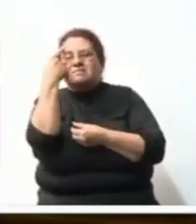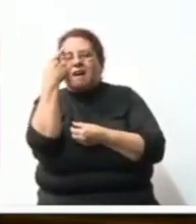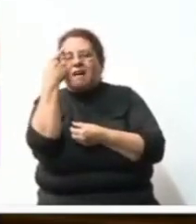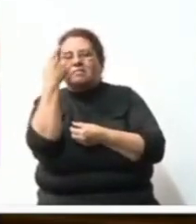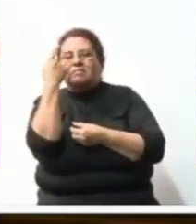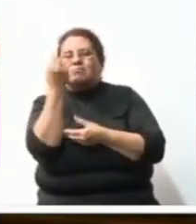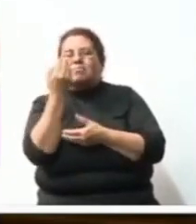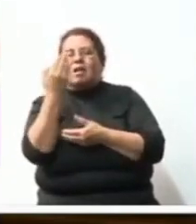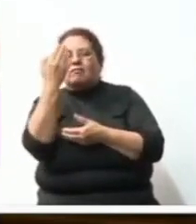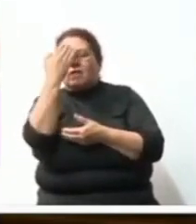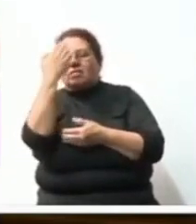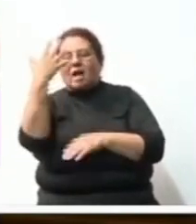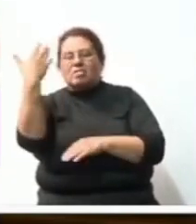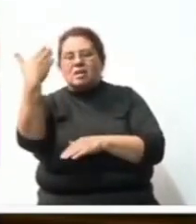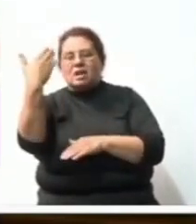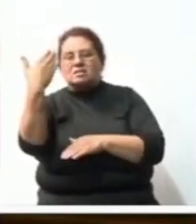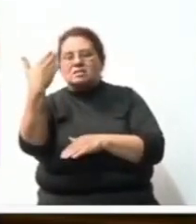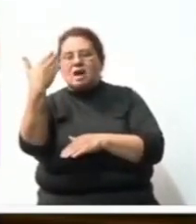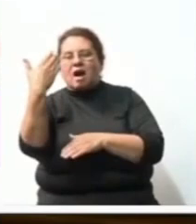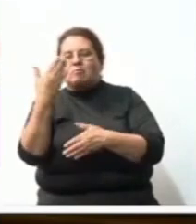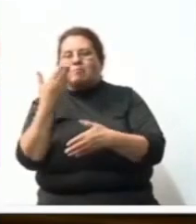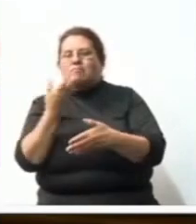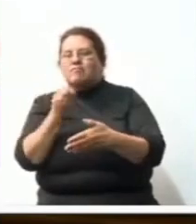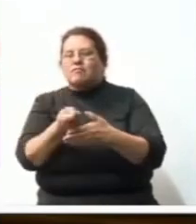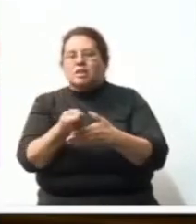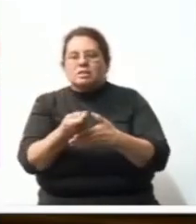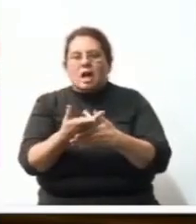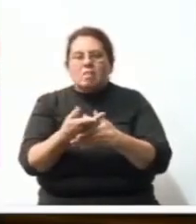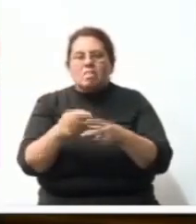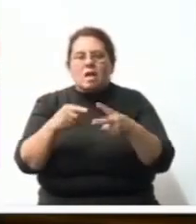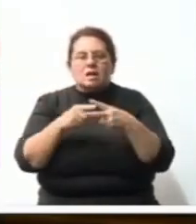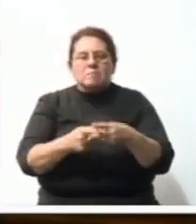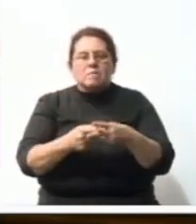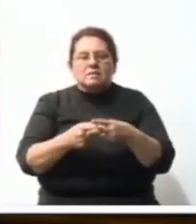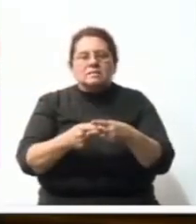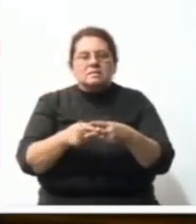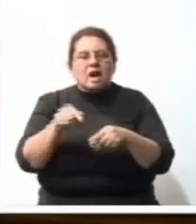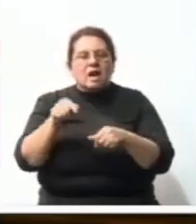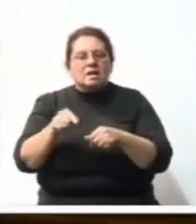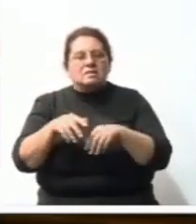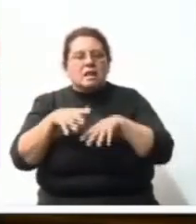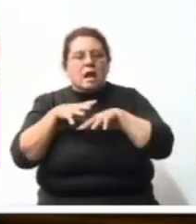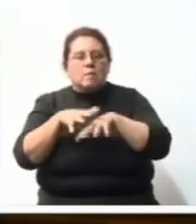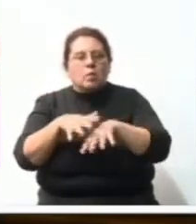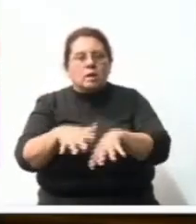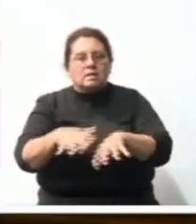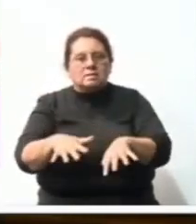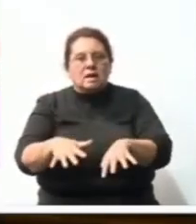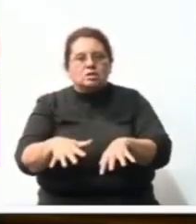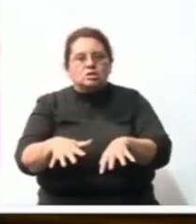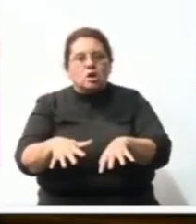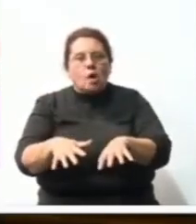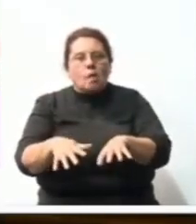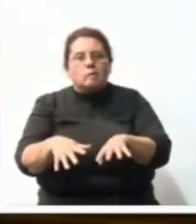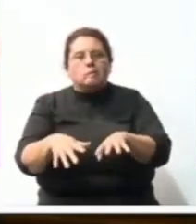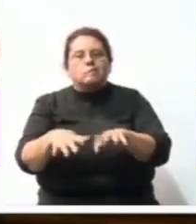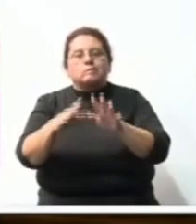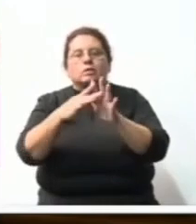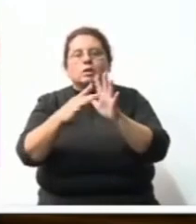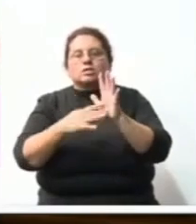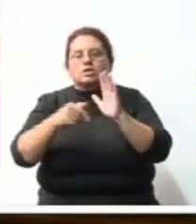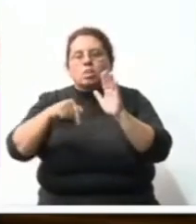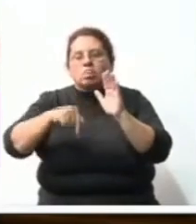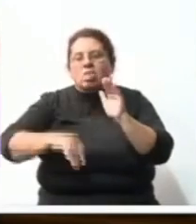piensan nuestra única herramienta Es esa es la movilización y la organización desde abajo porque